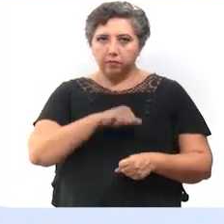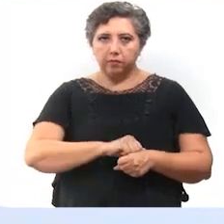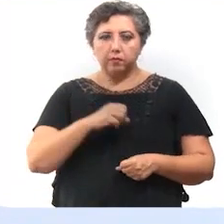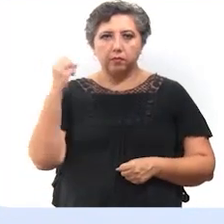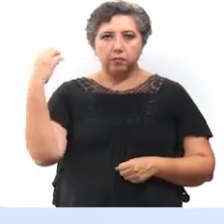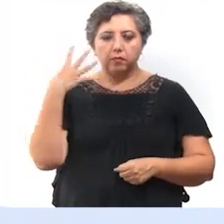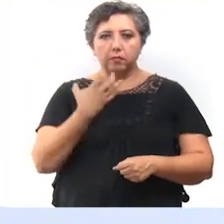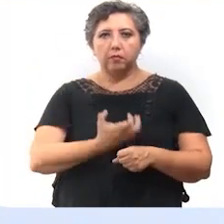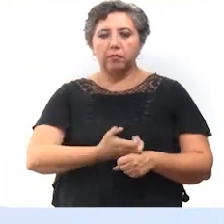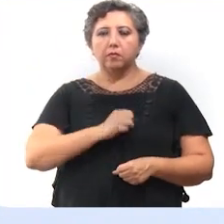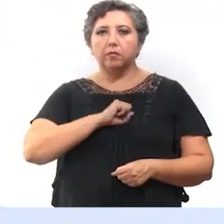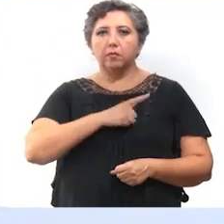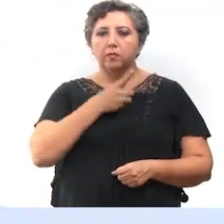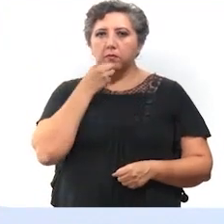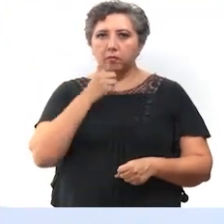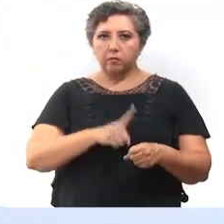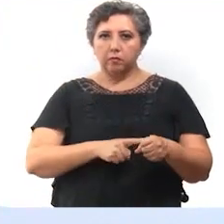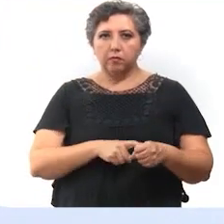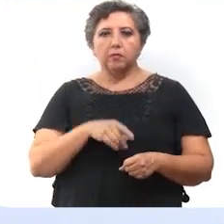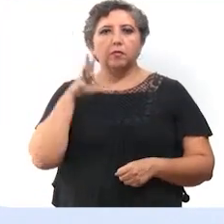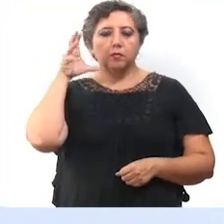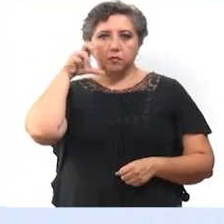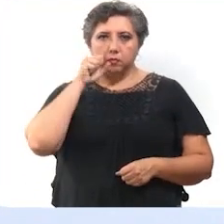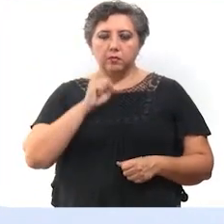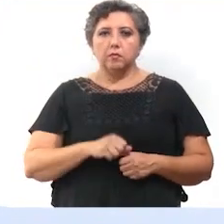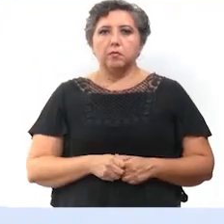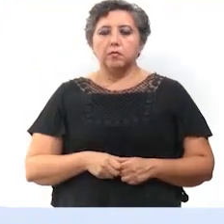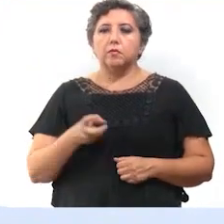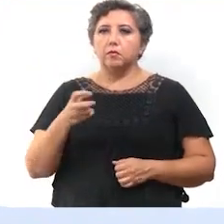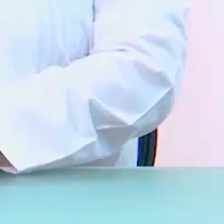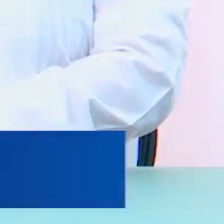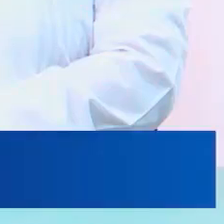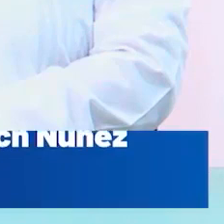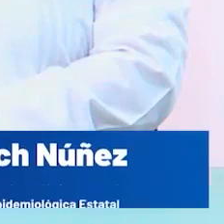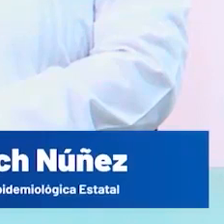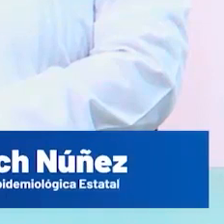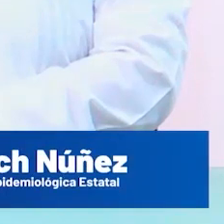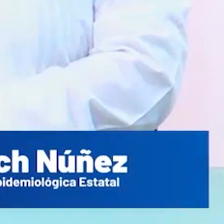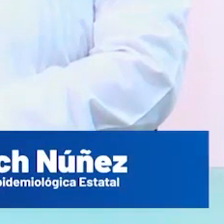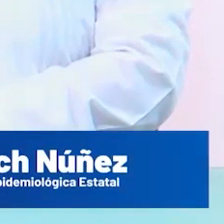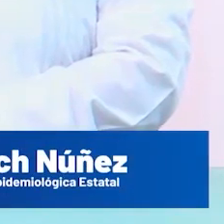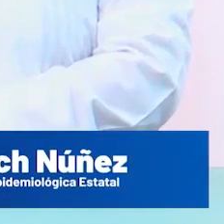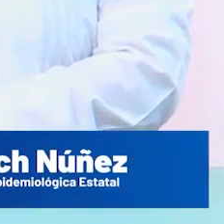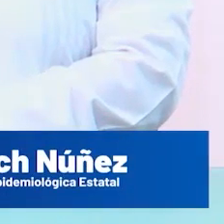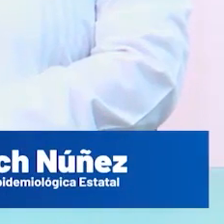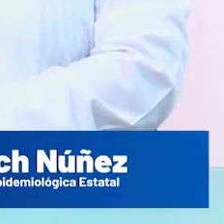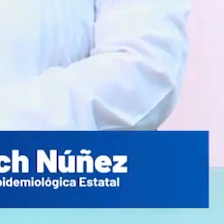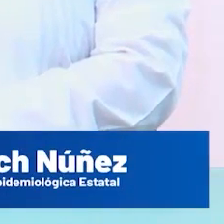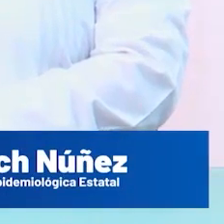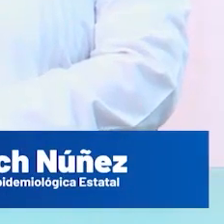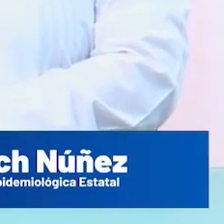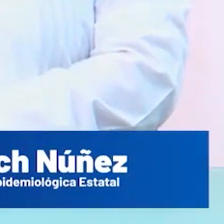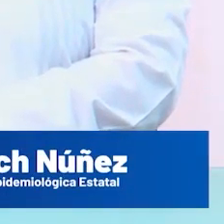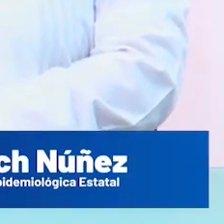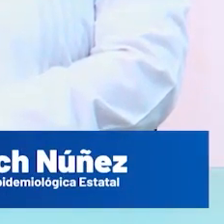indicadores semanales del Semáforo Estatal de Salud marcan color naranja. Ese es todo el reporte, doctora. Gracias, doctora.